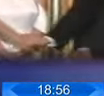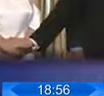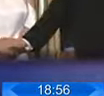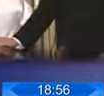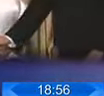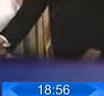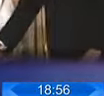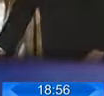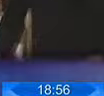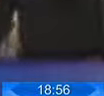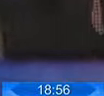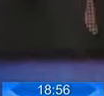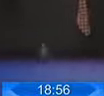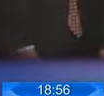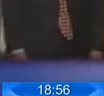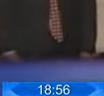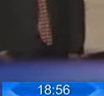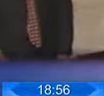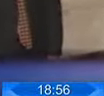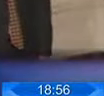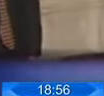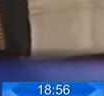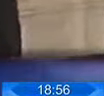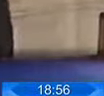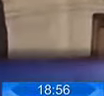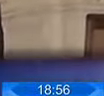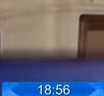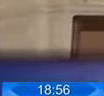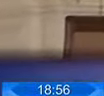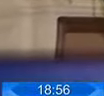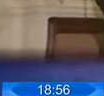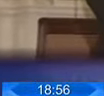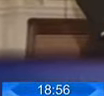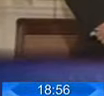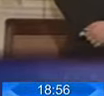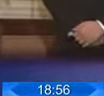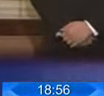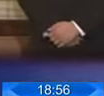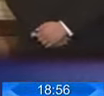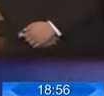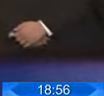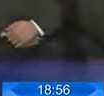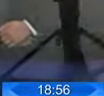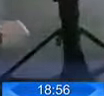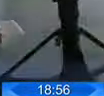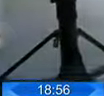sobre la entrega de armas a profesores en instituciones educativas.